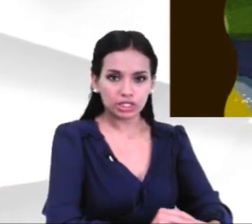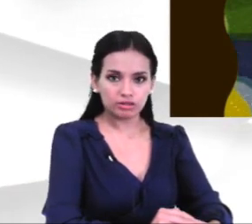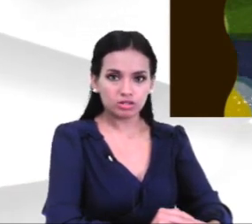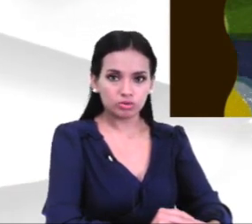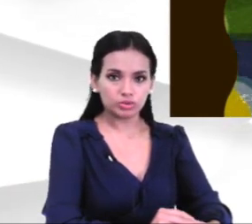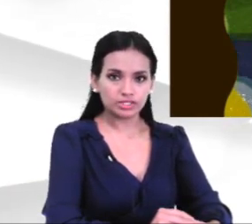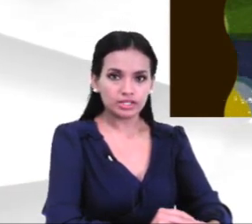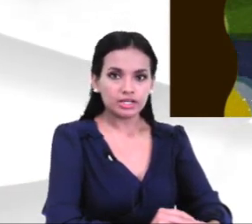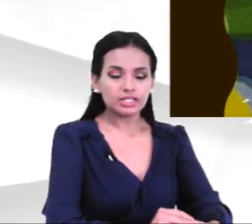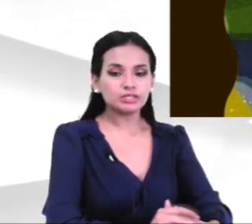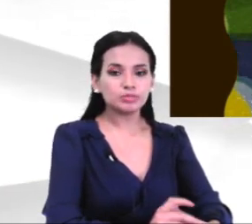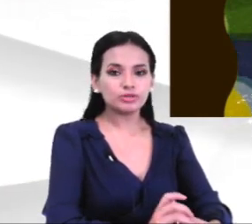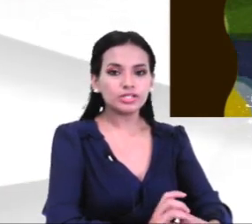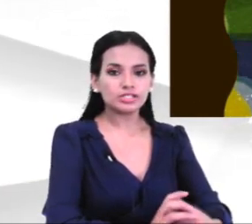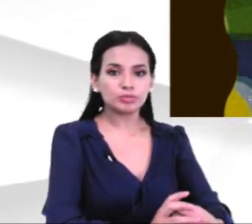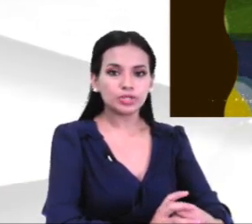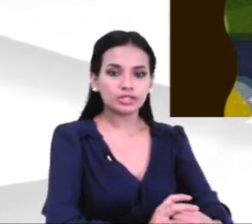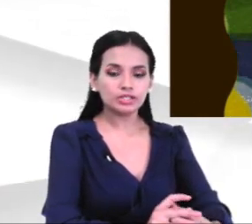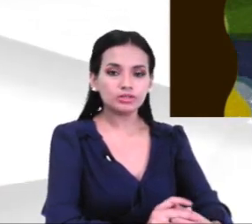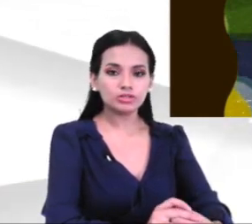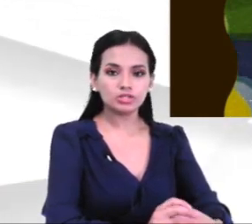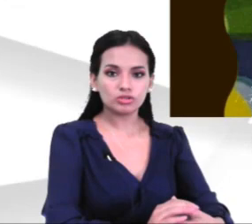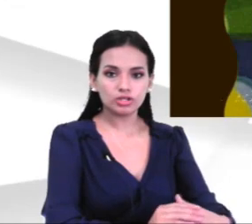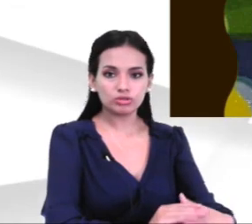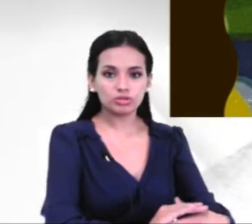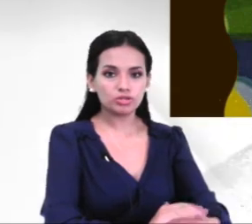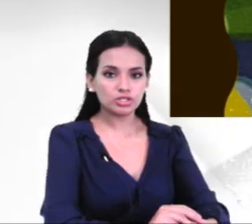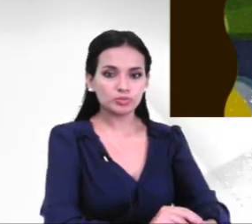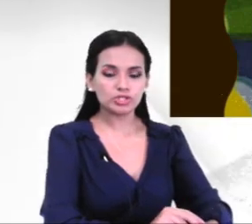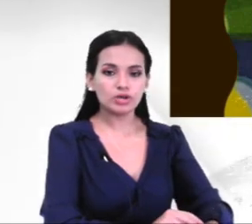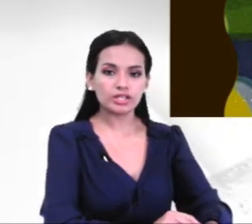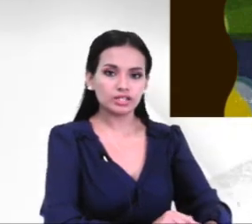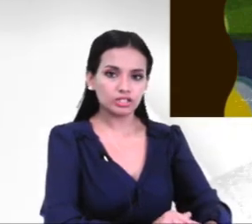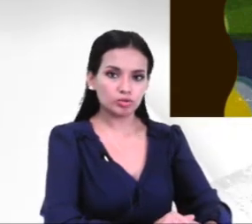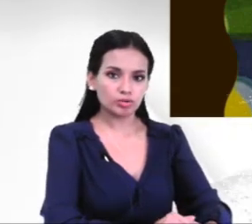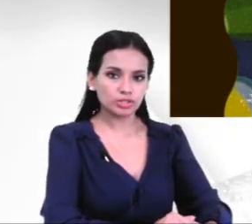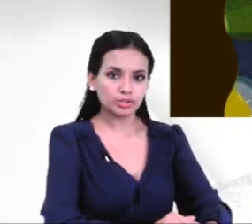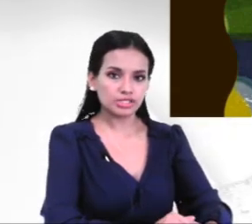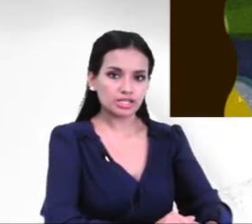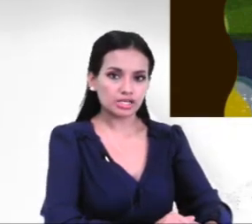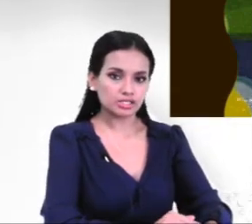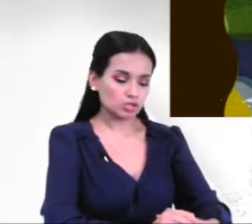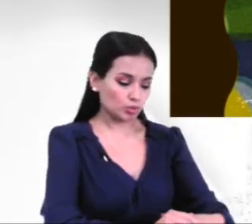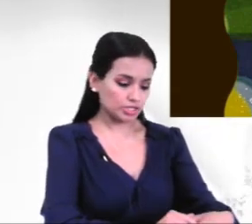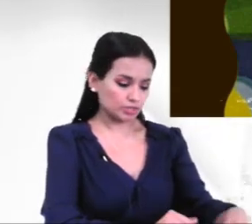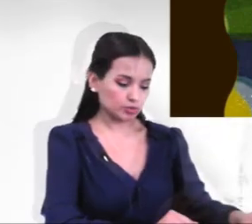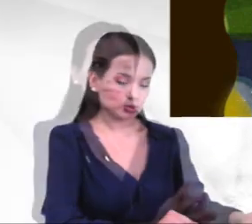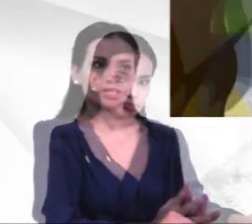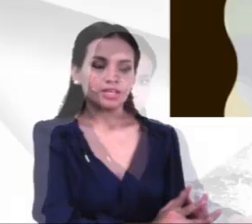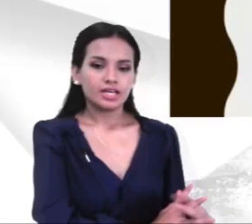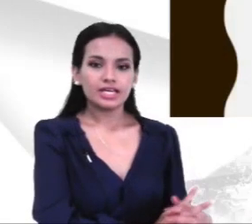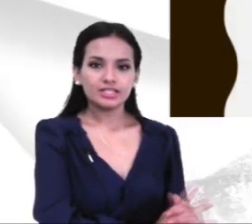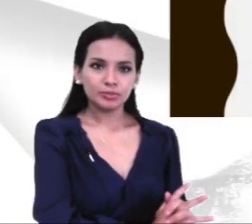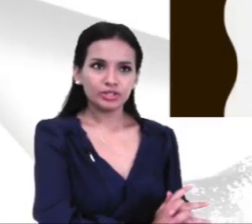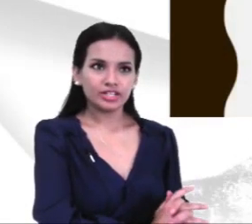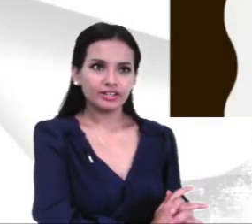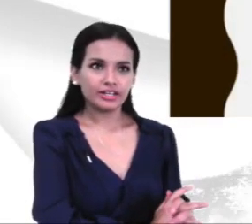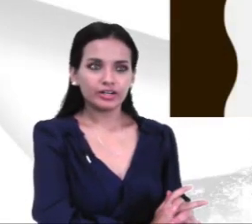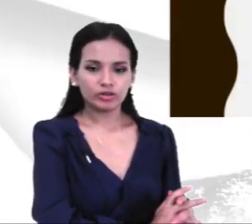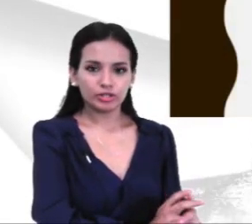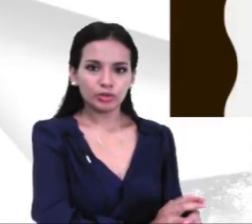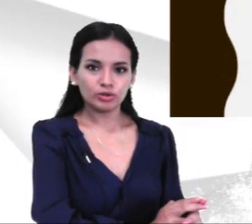más importantes de honduras les invito a estar muy atentos y sobre todo dispuestos a adquirir nuevos aprendizajes comencemos es